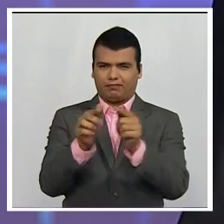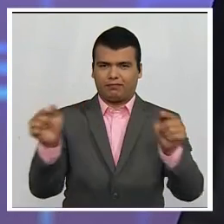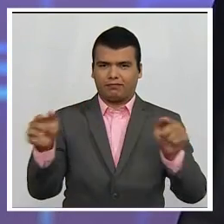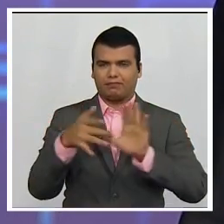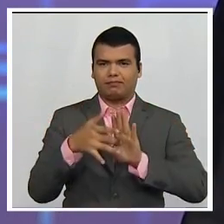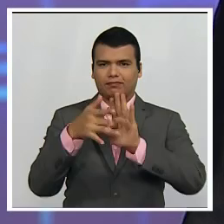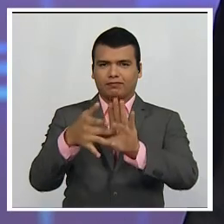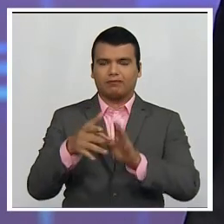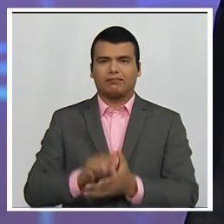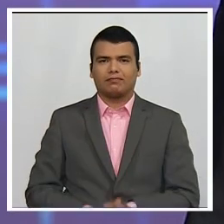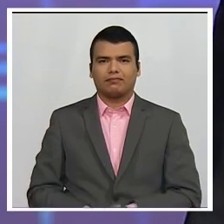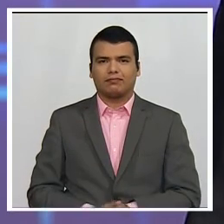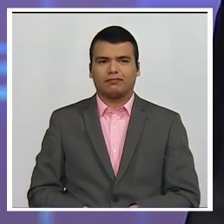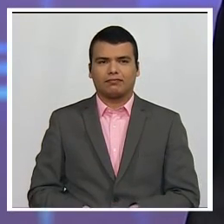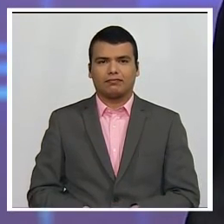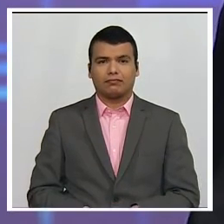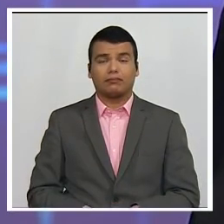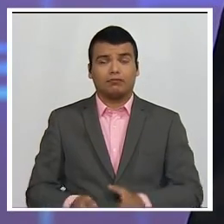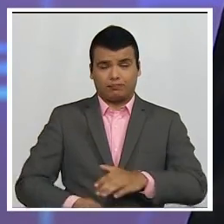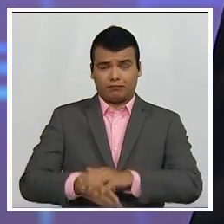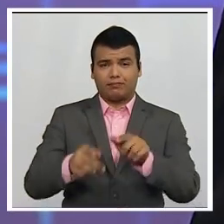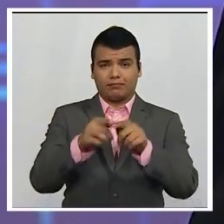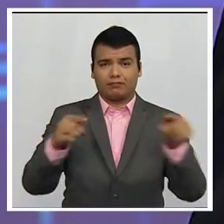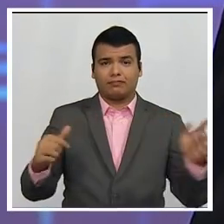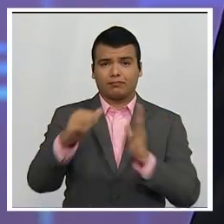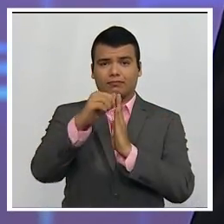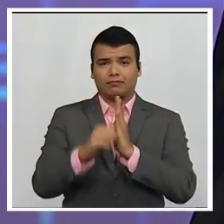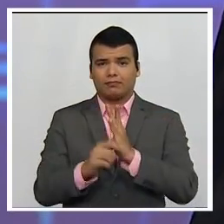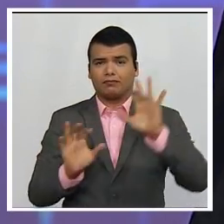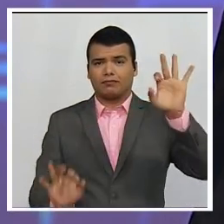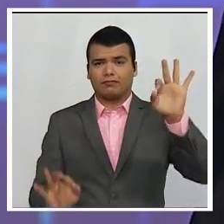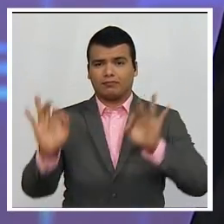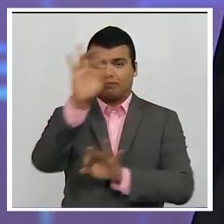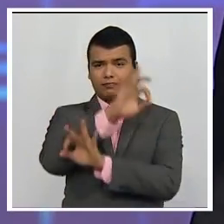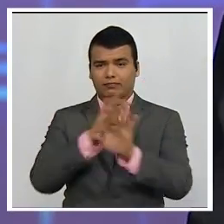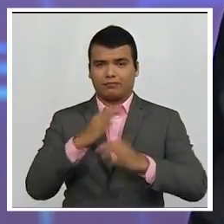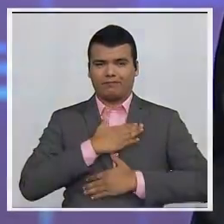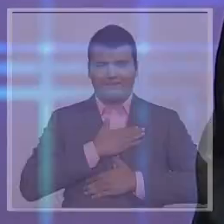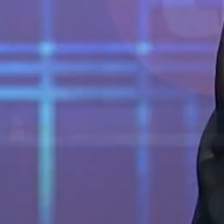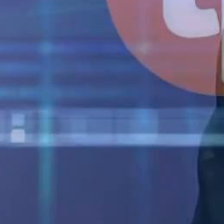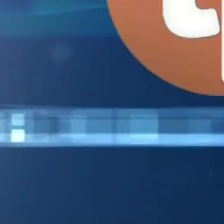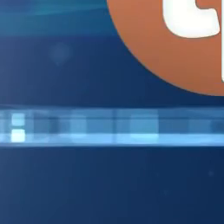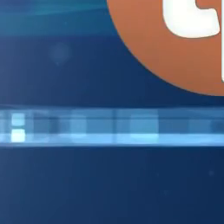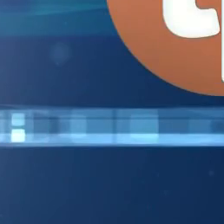los invitamos a seguir con la programación del canal regional telepacífico felicidades